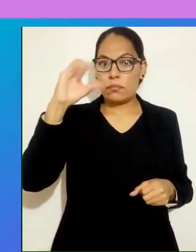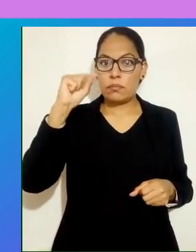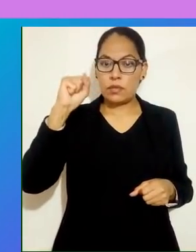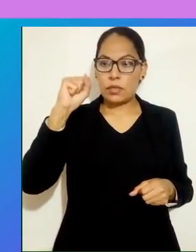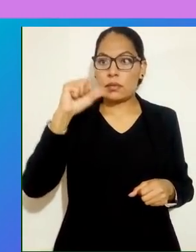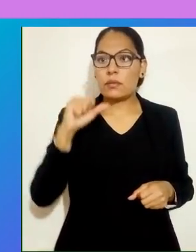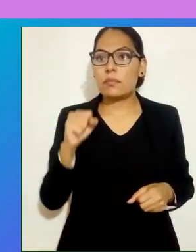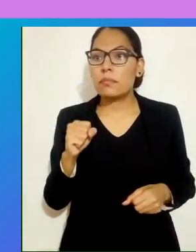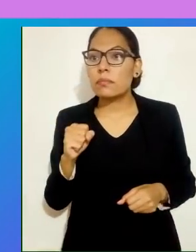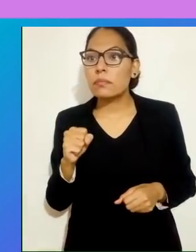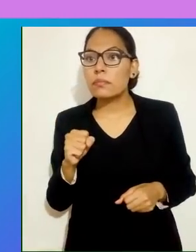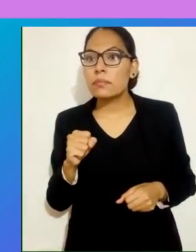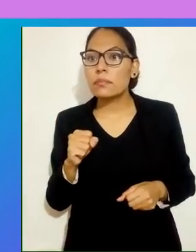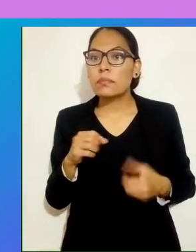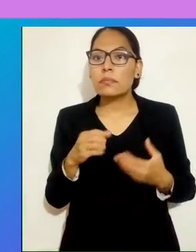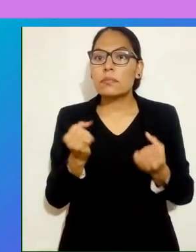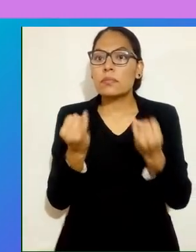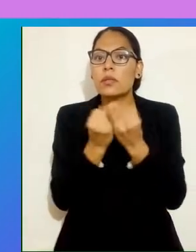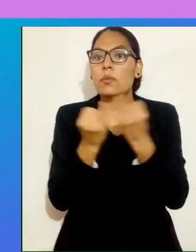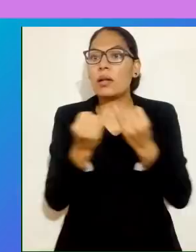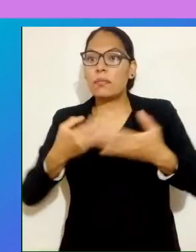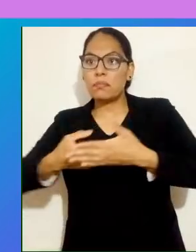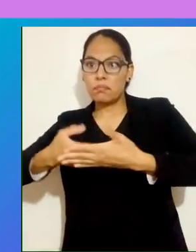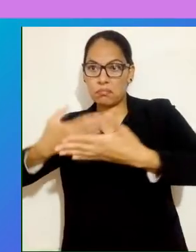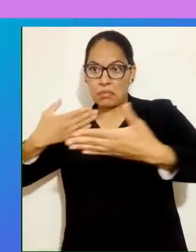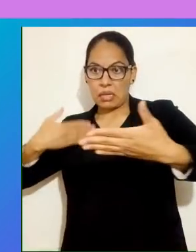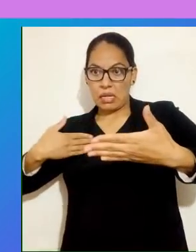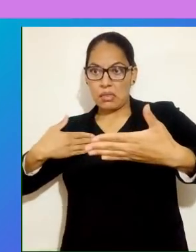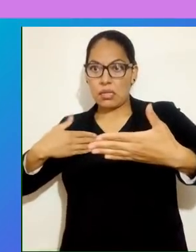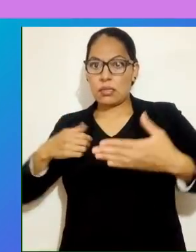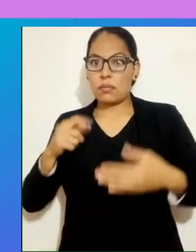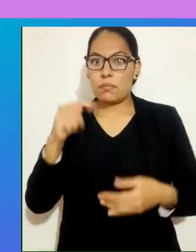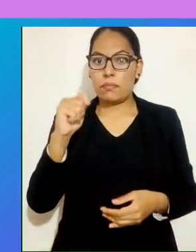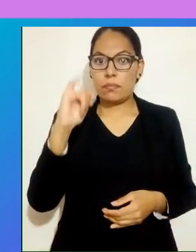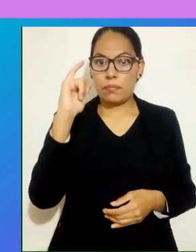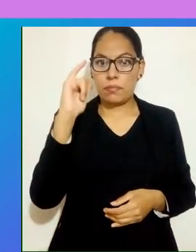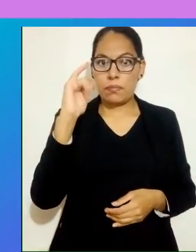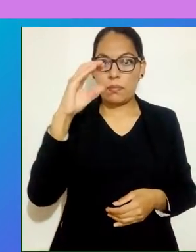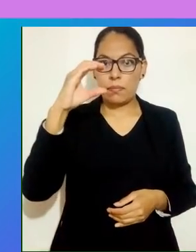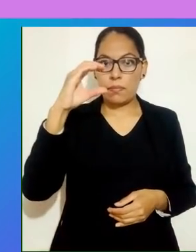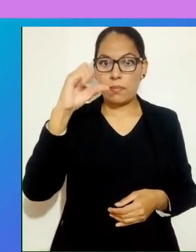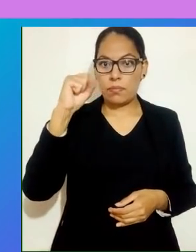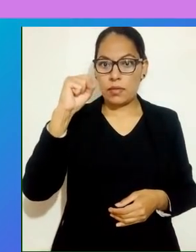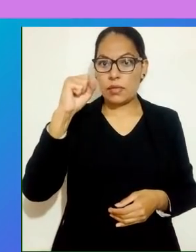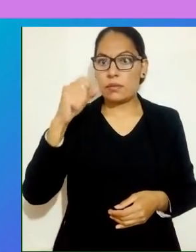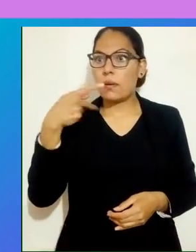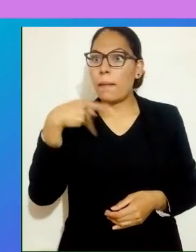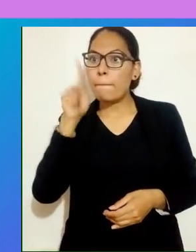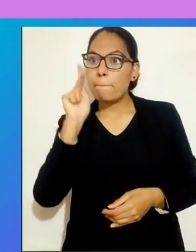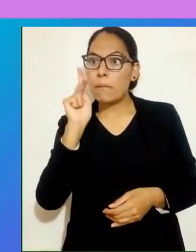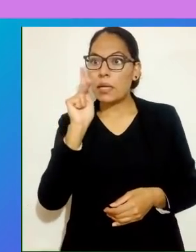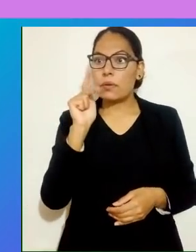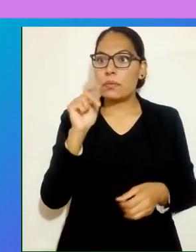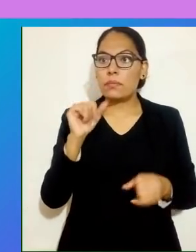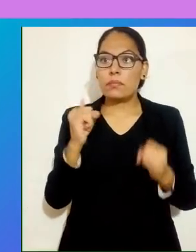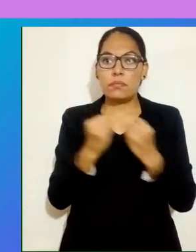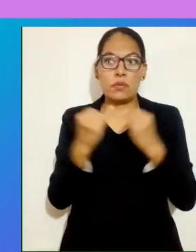y juntos aprendamos y utilicemos el mundo digital sin morir en el